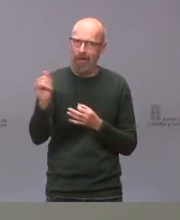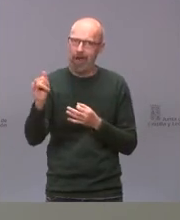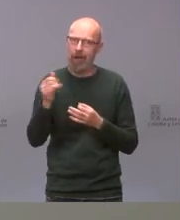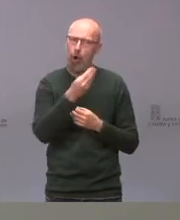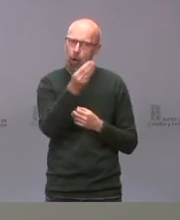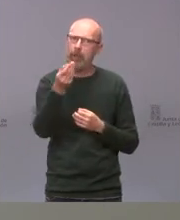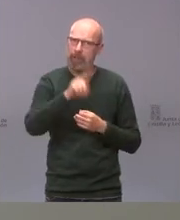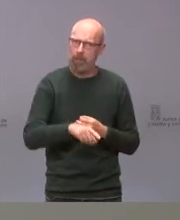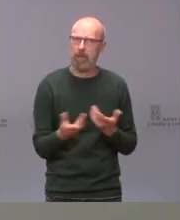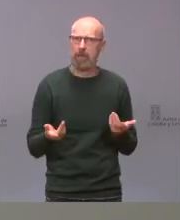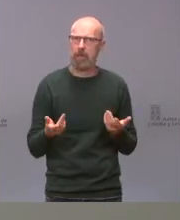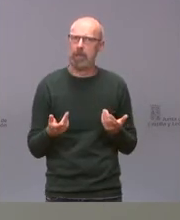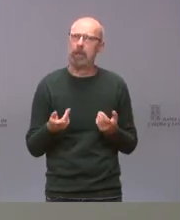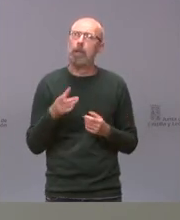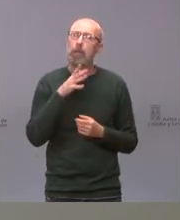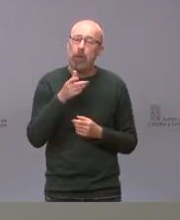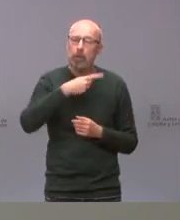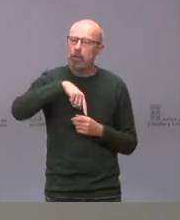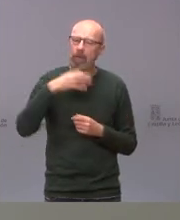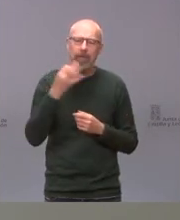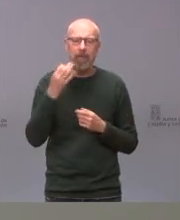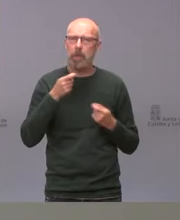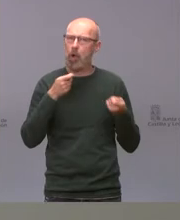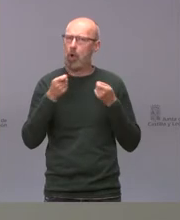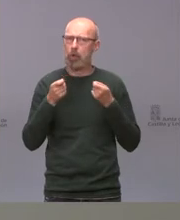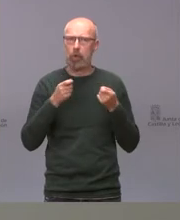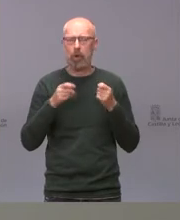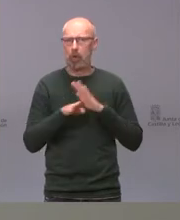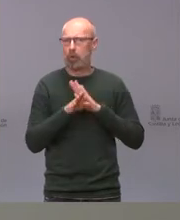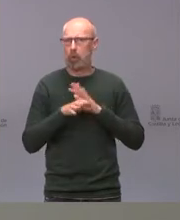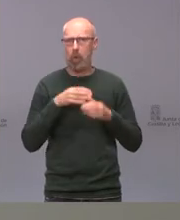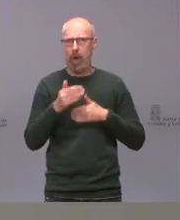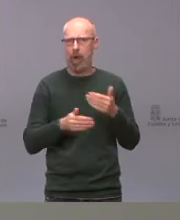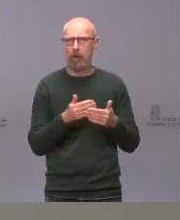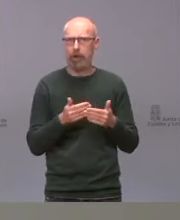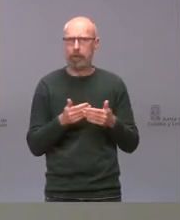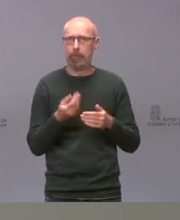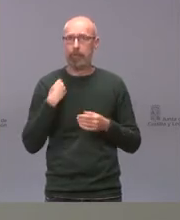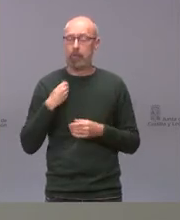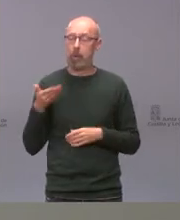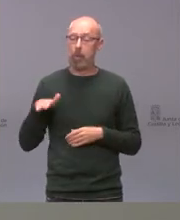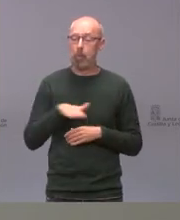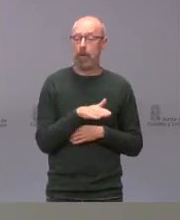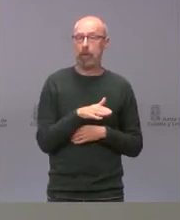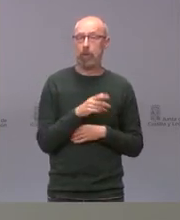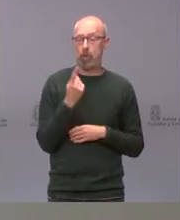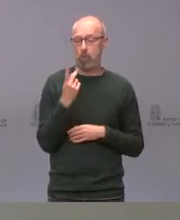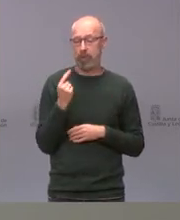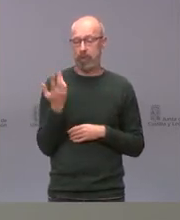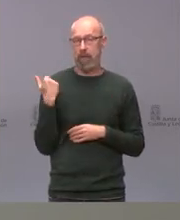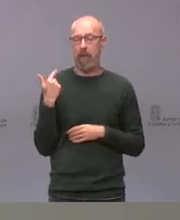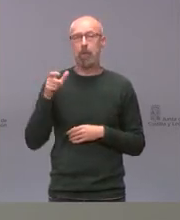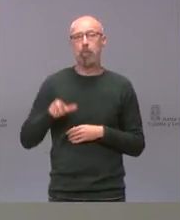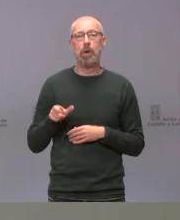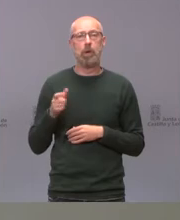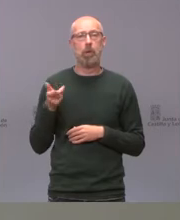de lo posible a que esto no suceda. En relación al número de fallecidos, en las últimas 24 horas ha fallecido una persona, y